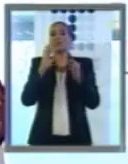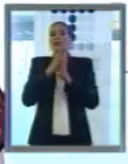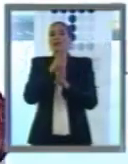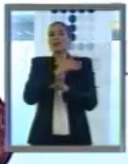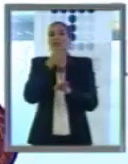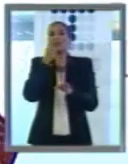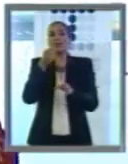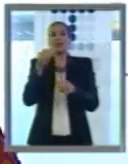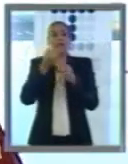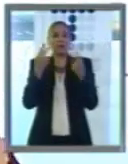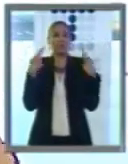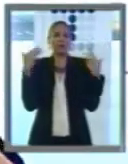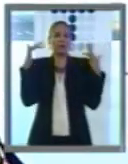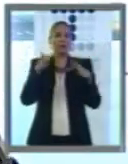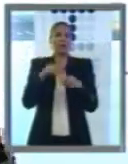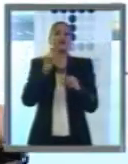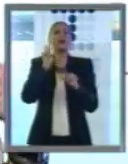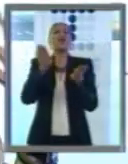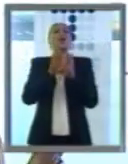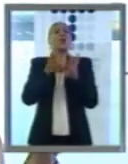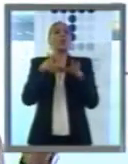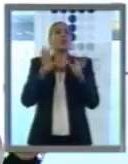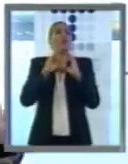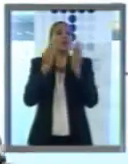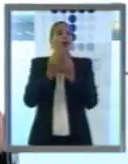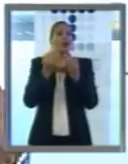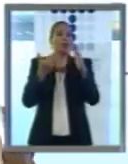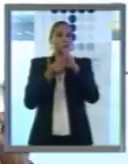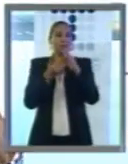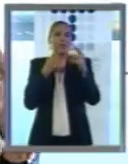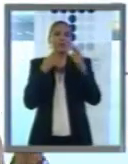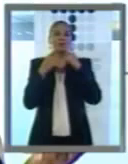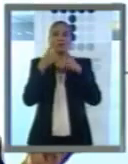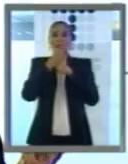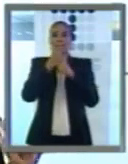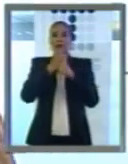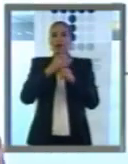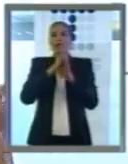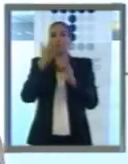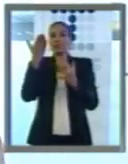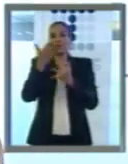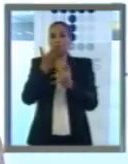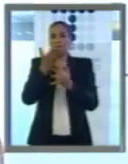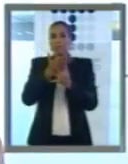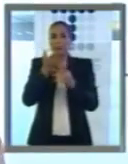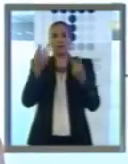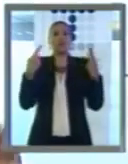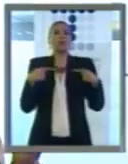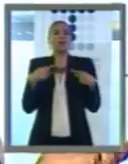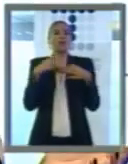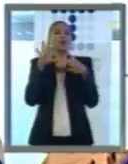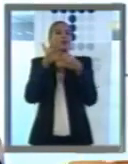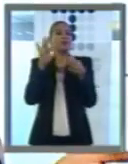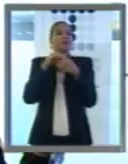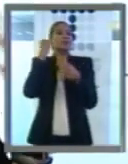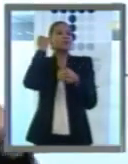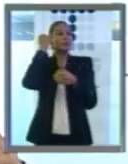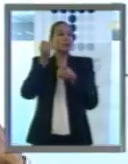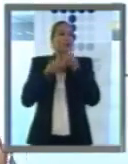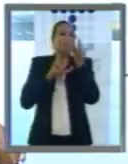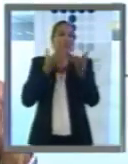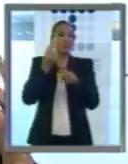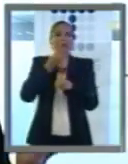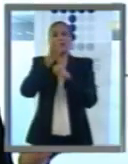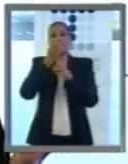quienes se han incorporado después, la dinámica será un primer bloque introductorio donde los ponentes expondrán sus principales ideas, un